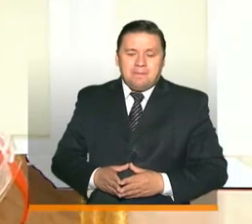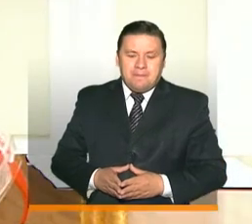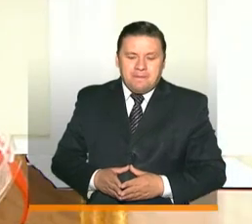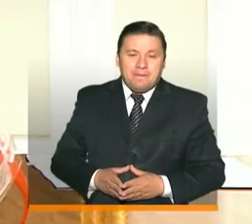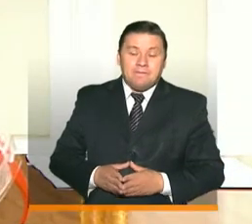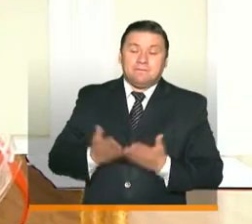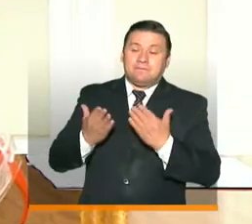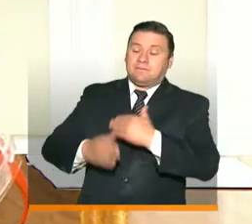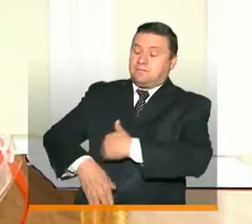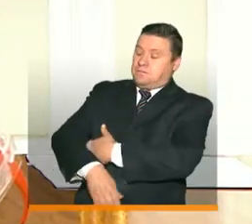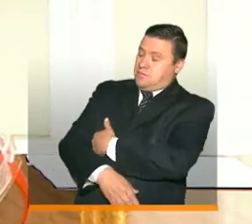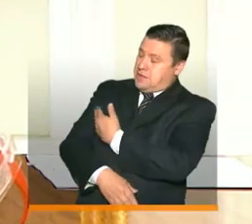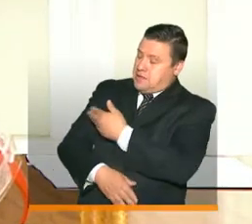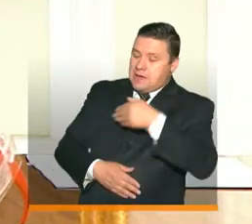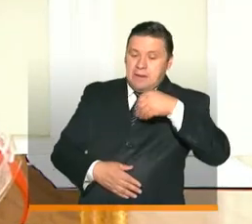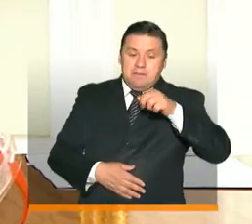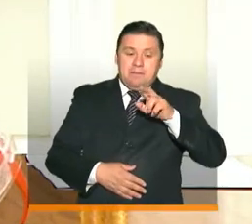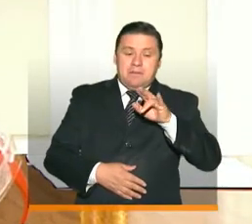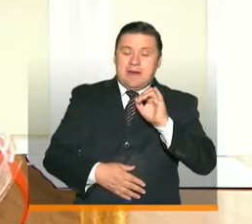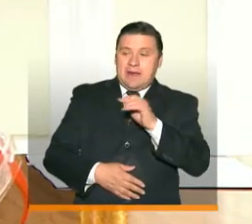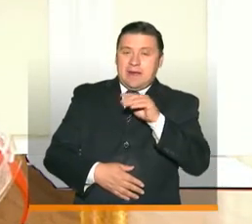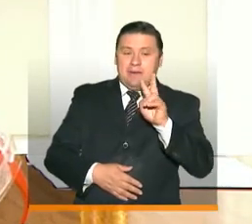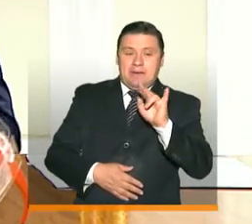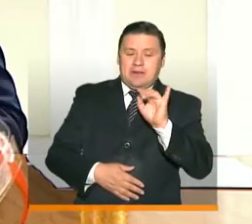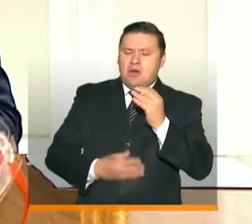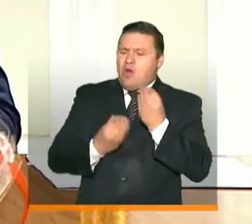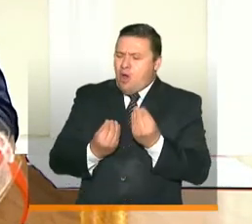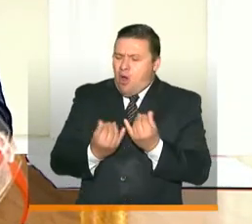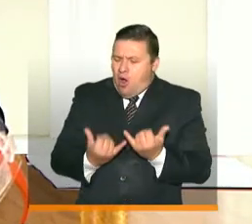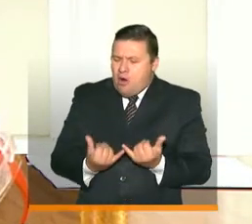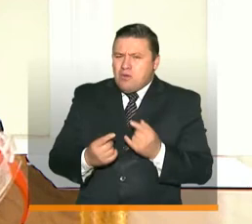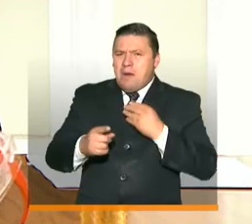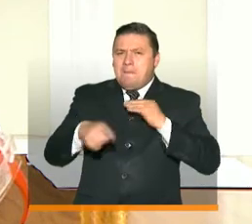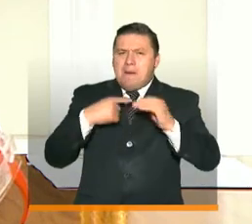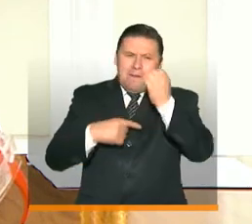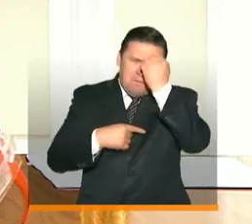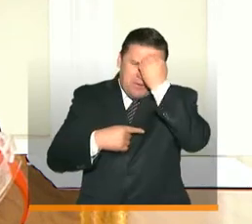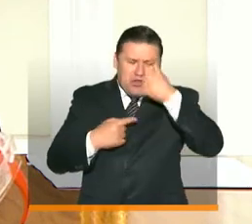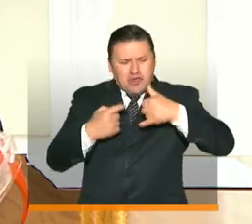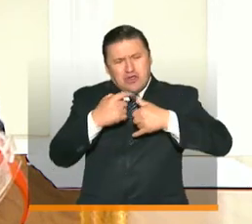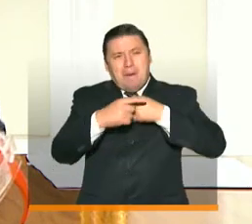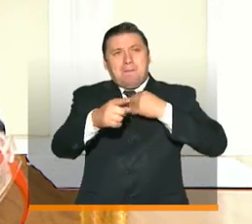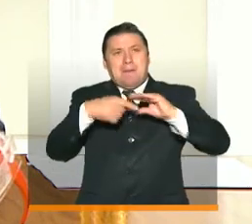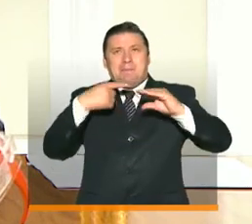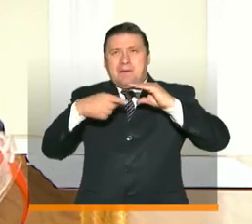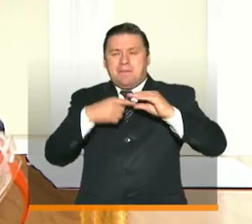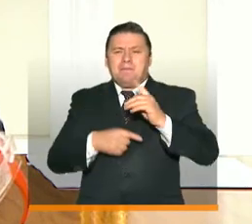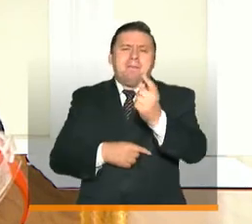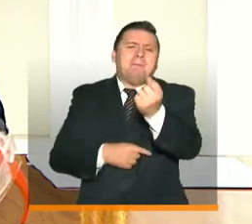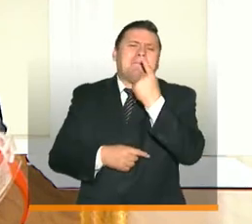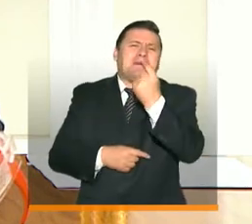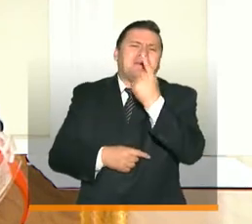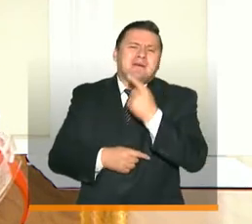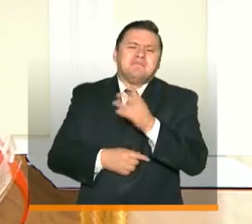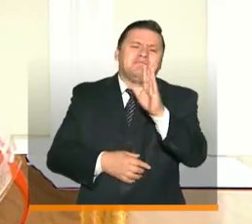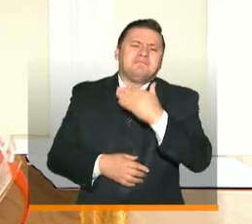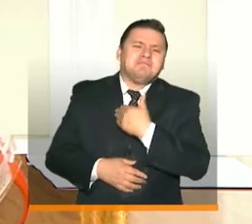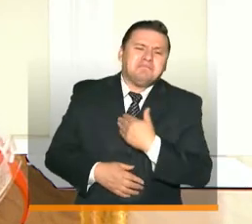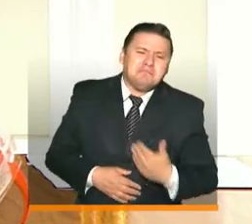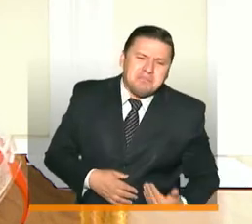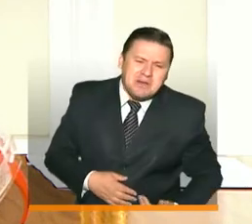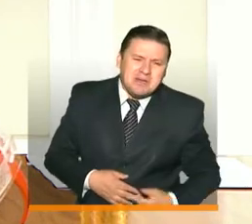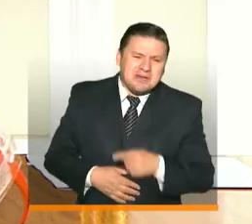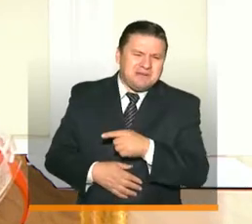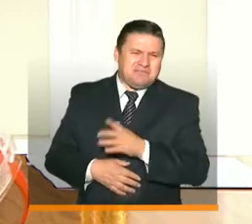Y ministra María Victoria, hoy recibí muchísimos mensajes también de maestros de todo el país donde me preguntaban, presidente,